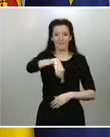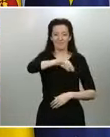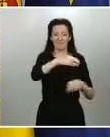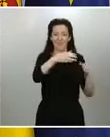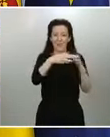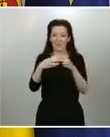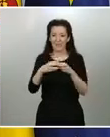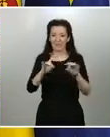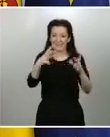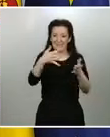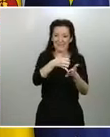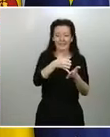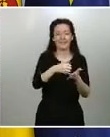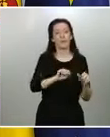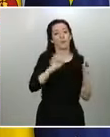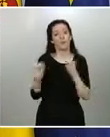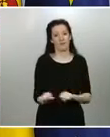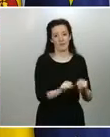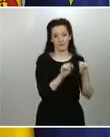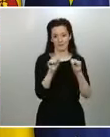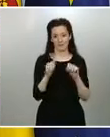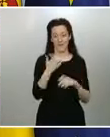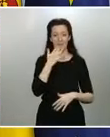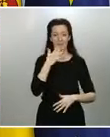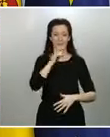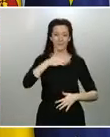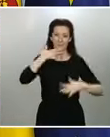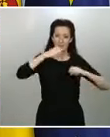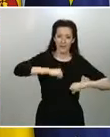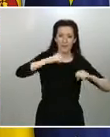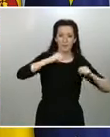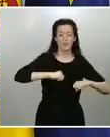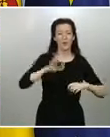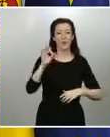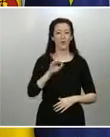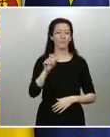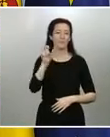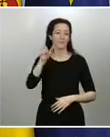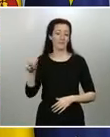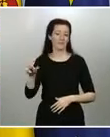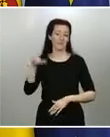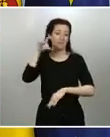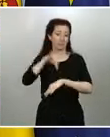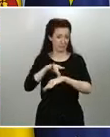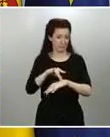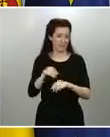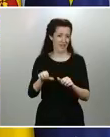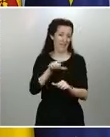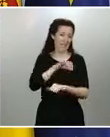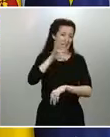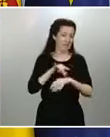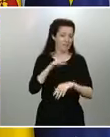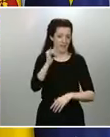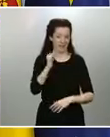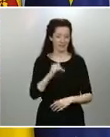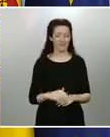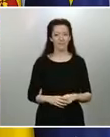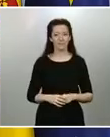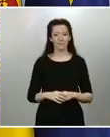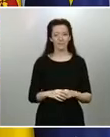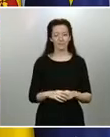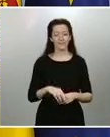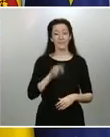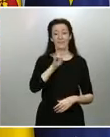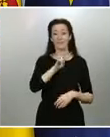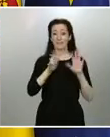y las personas con patologías previas el estado de alarma fue prorrogado por el 27 de marzo y el 10 de abril